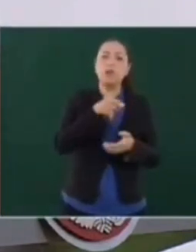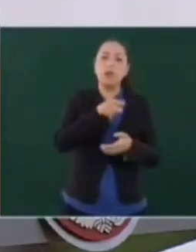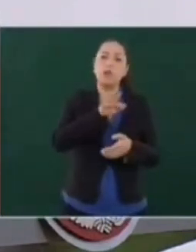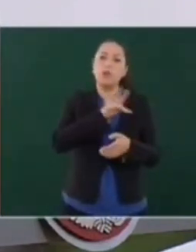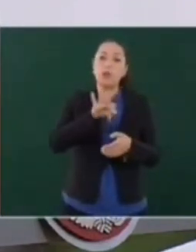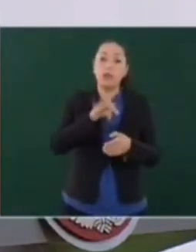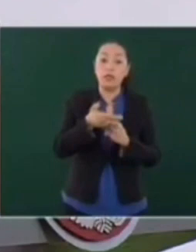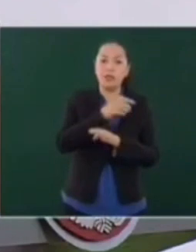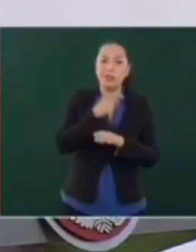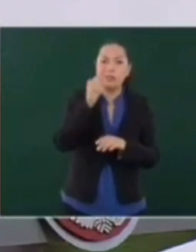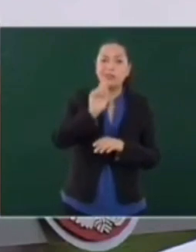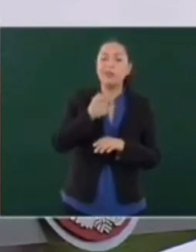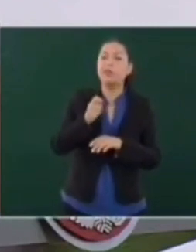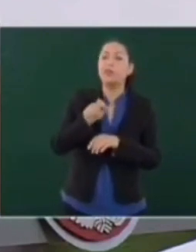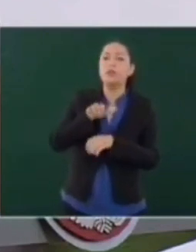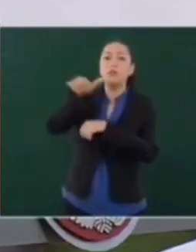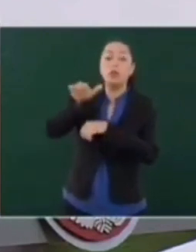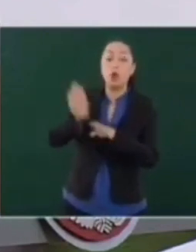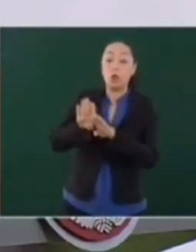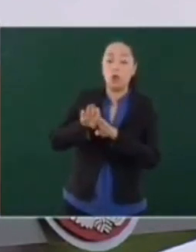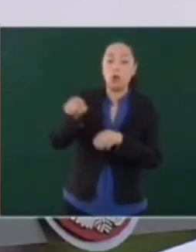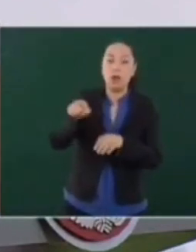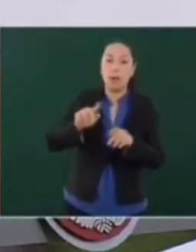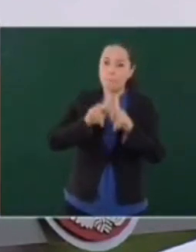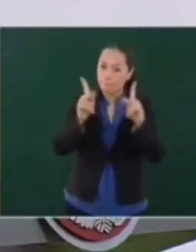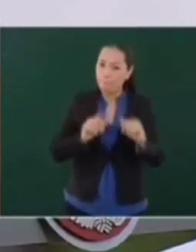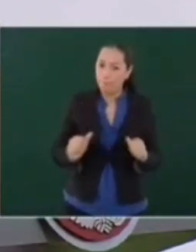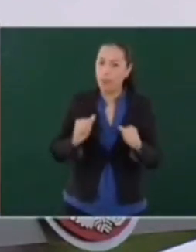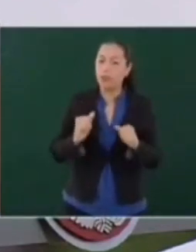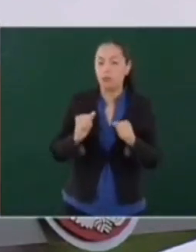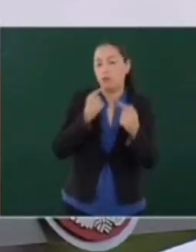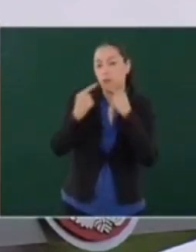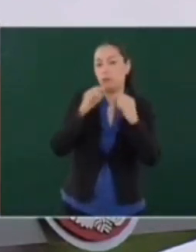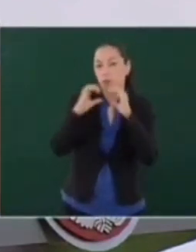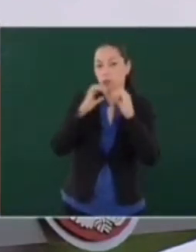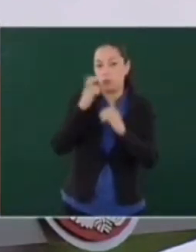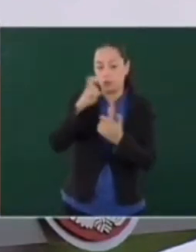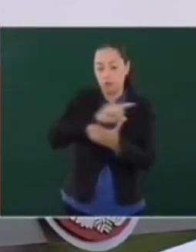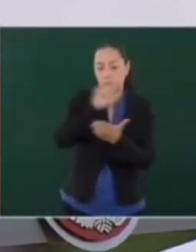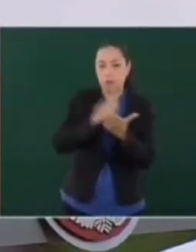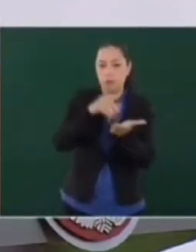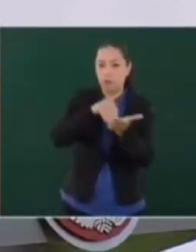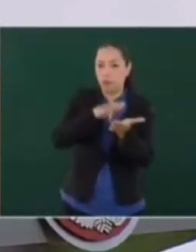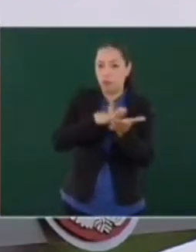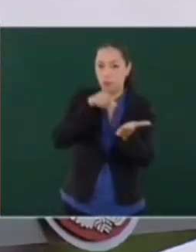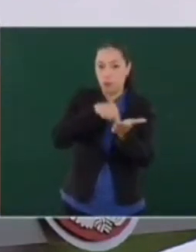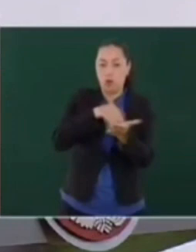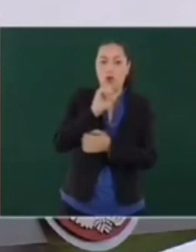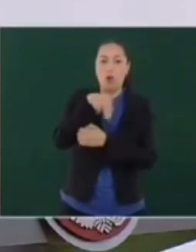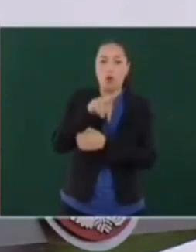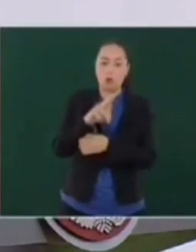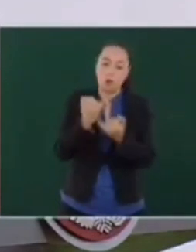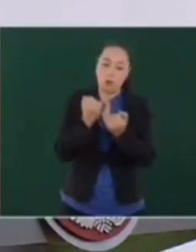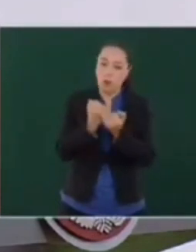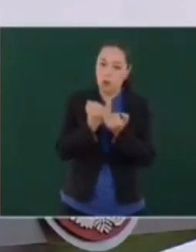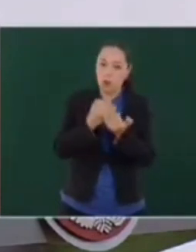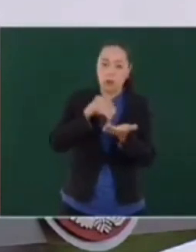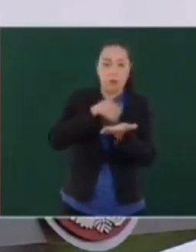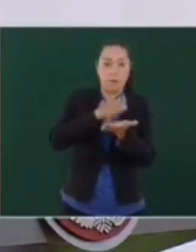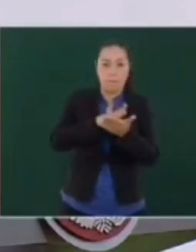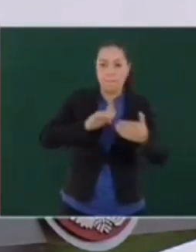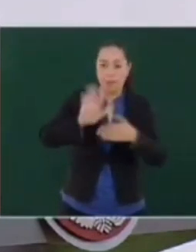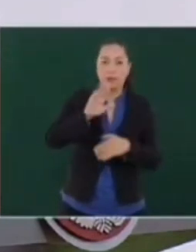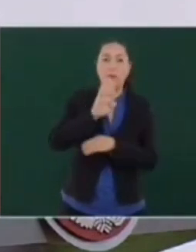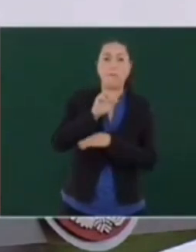momento a procedimientos pacíficos, tal como lo establece la Carta de la Organización de las Naciones Unidas o el Pacto de Bogotá, y no